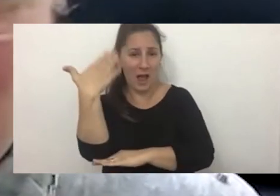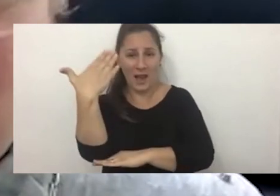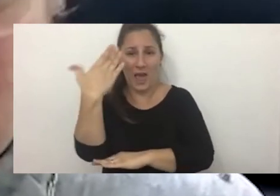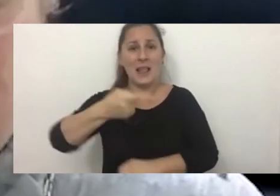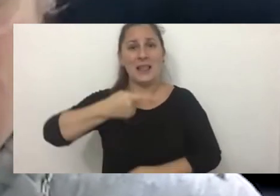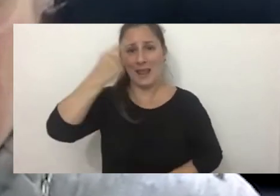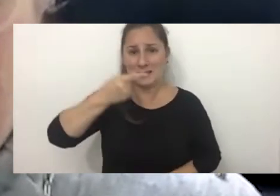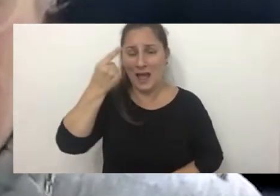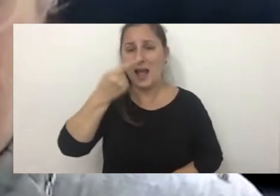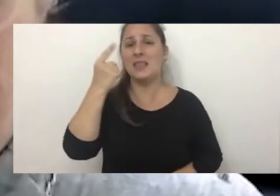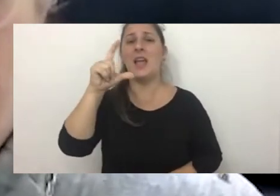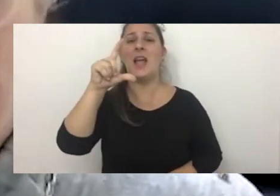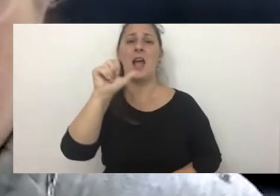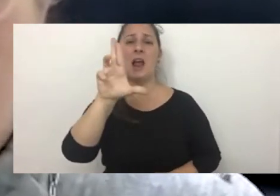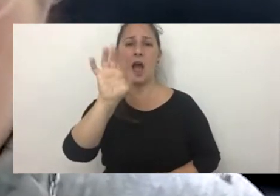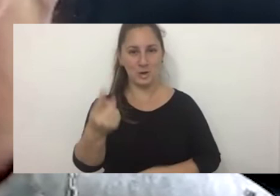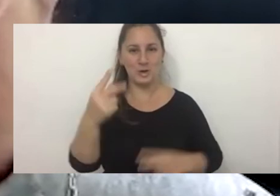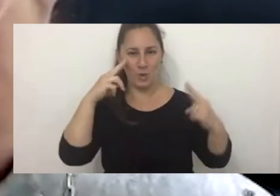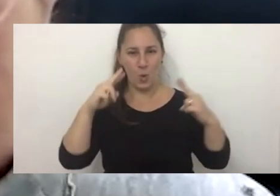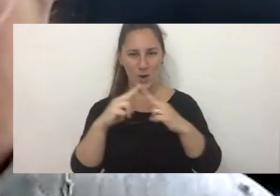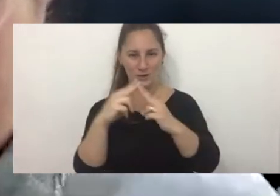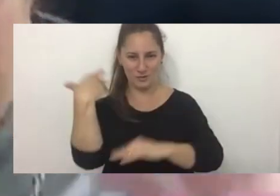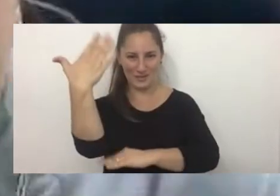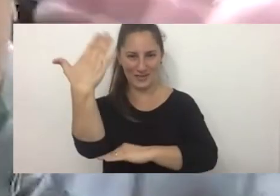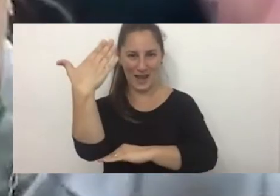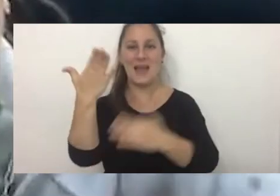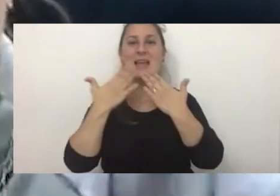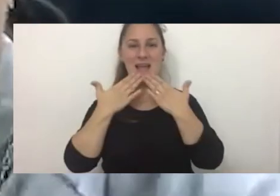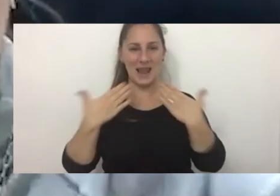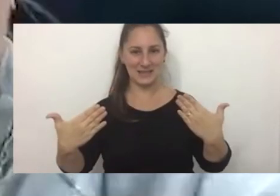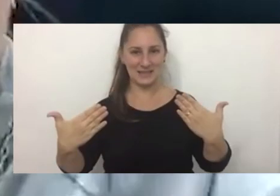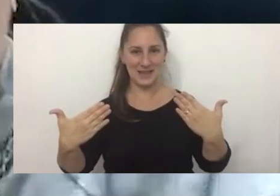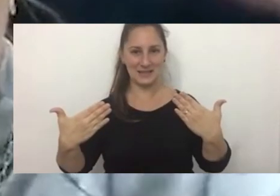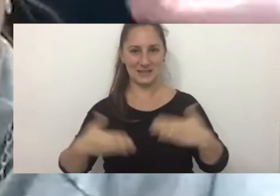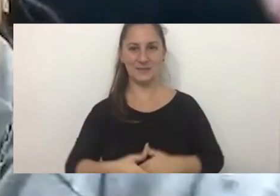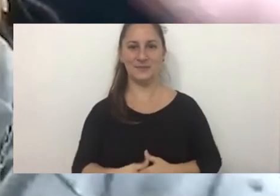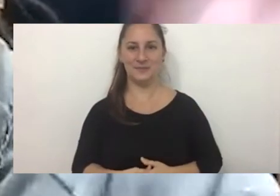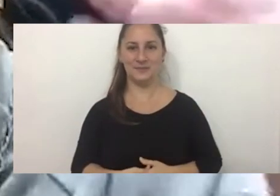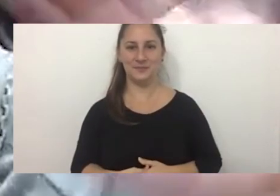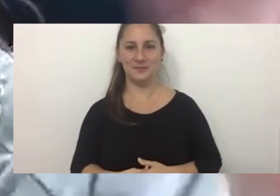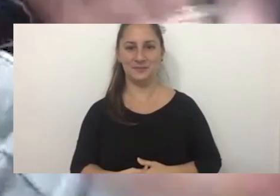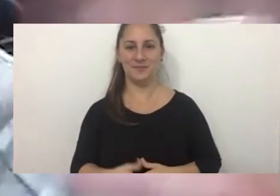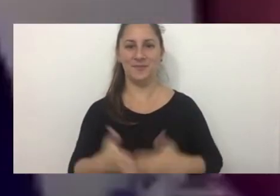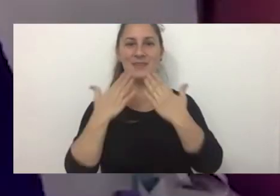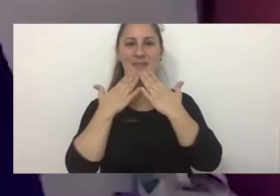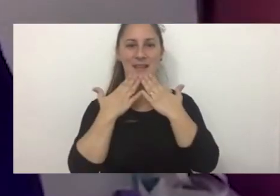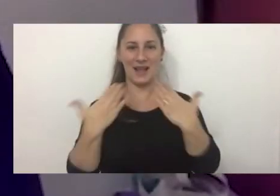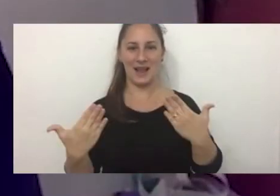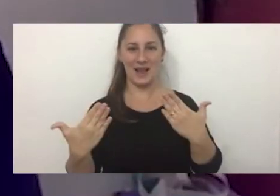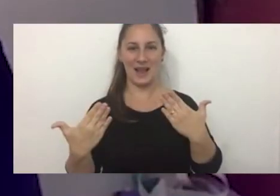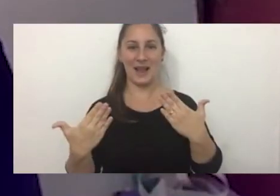de rutina, sino cuando es necesario simplemente, porque bueno, hay